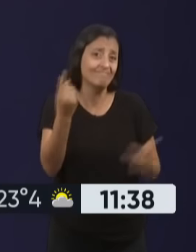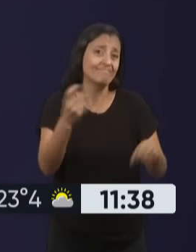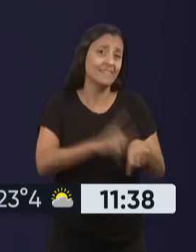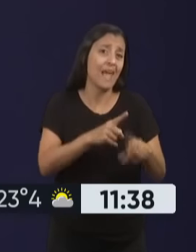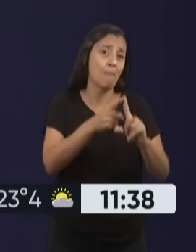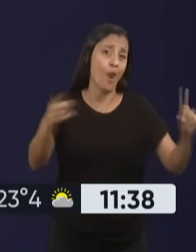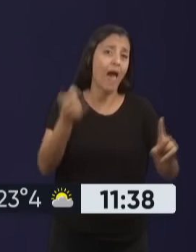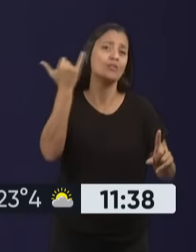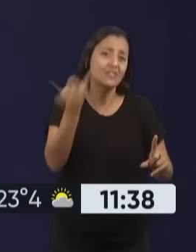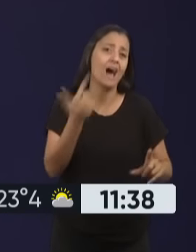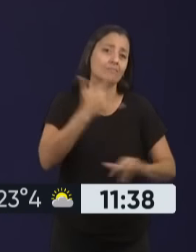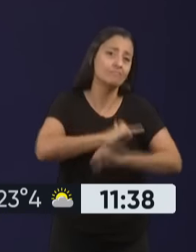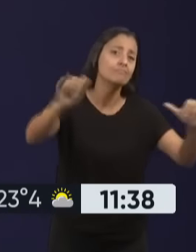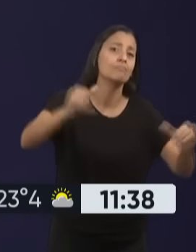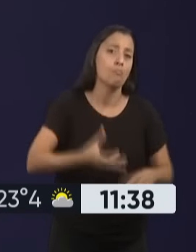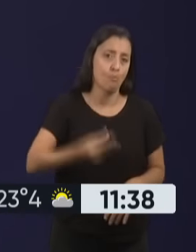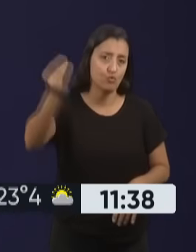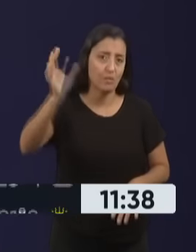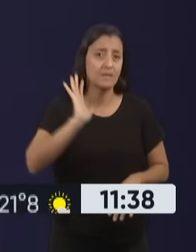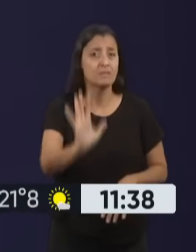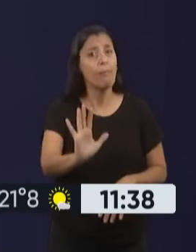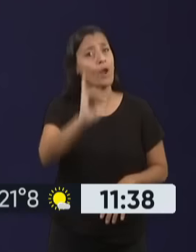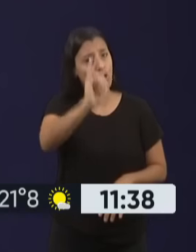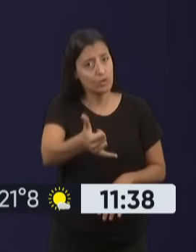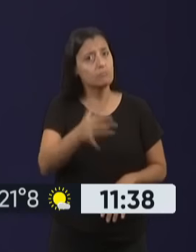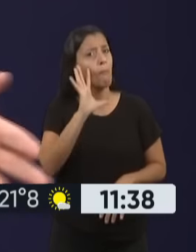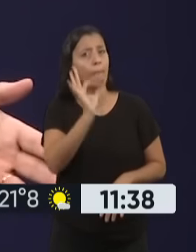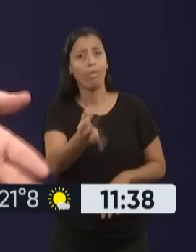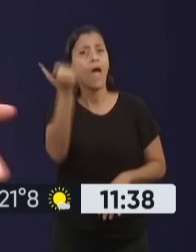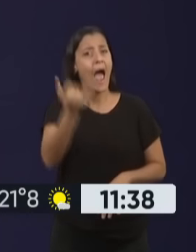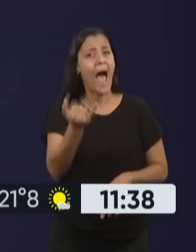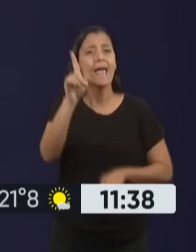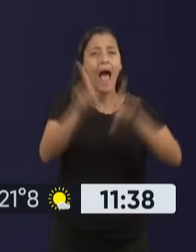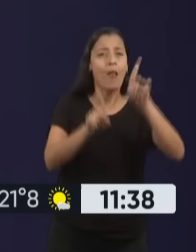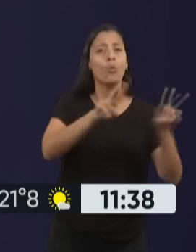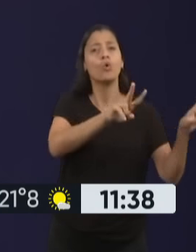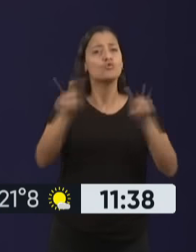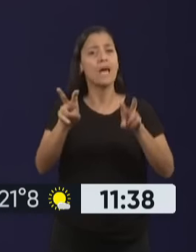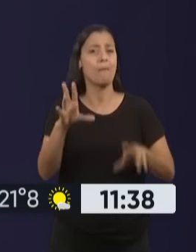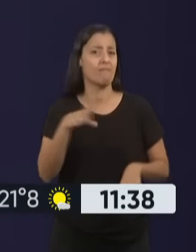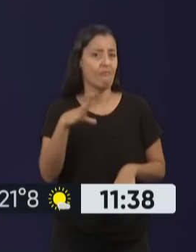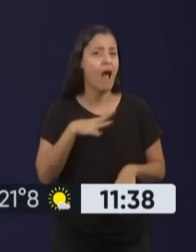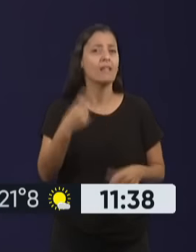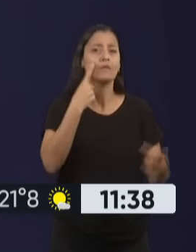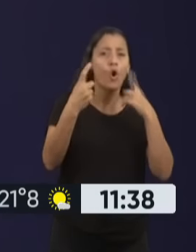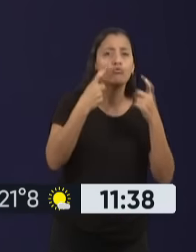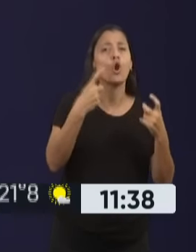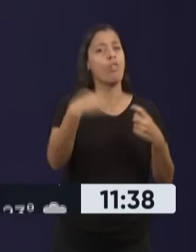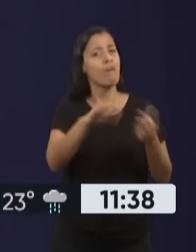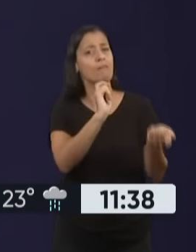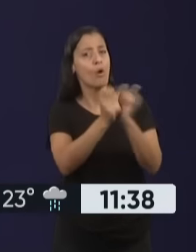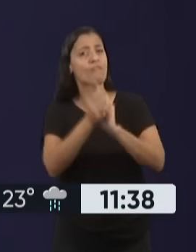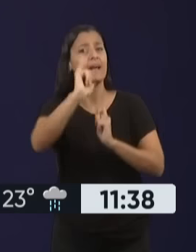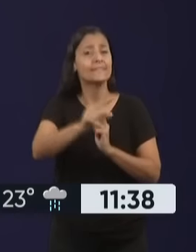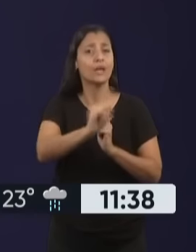cuestiones e pero está claro que eh Hay cuestiones que hay que que hay que que hay que ver que hay que modificar y que hay